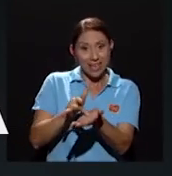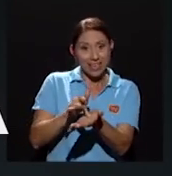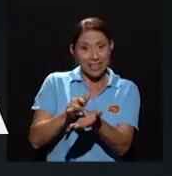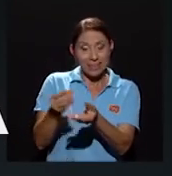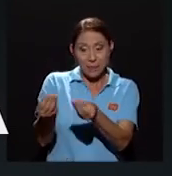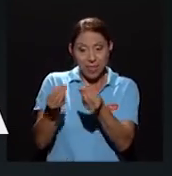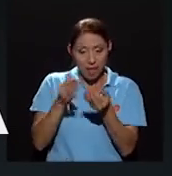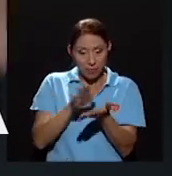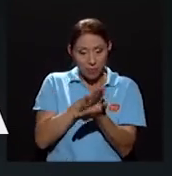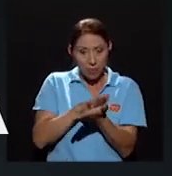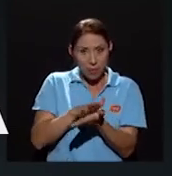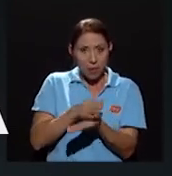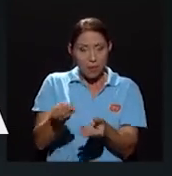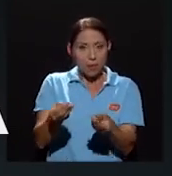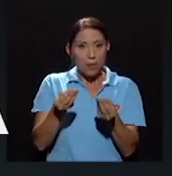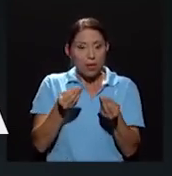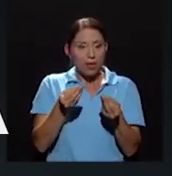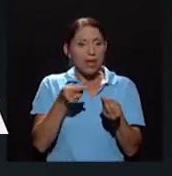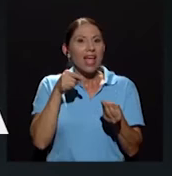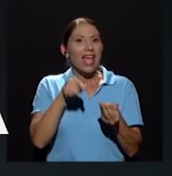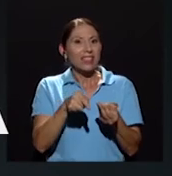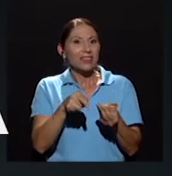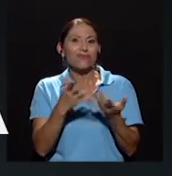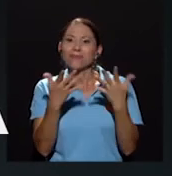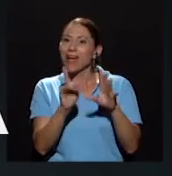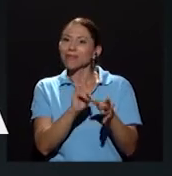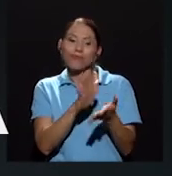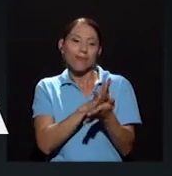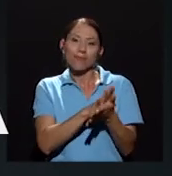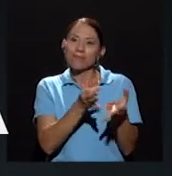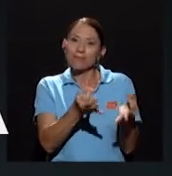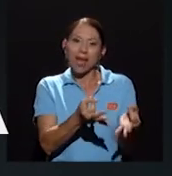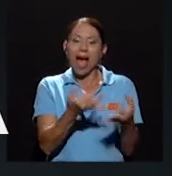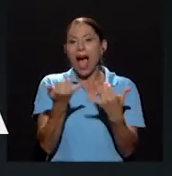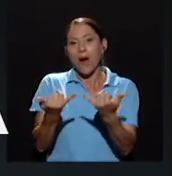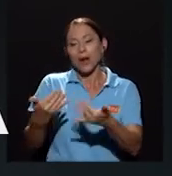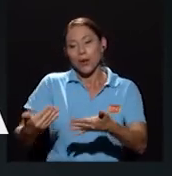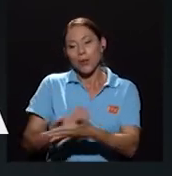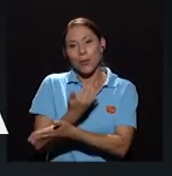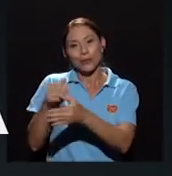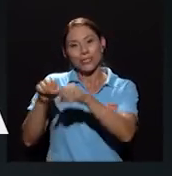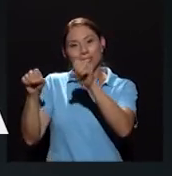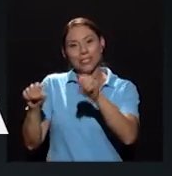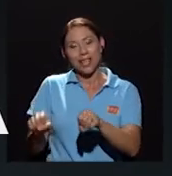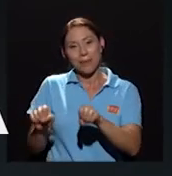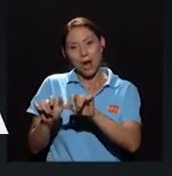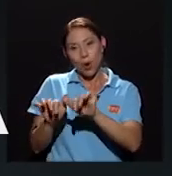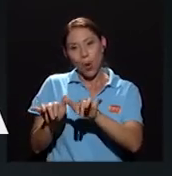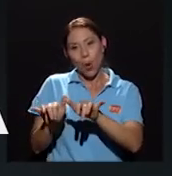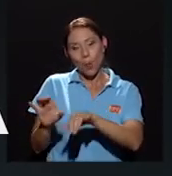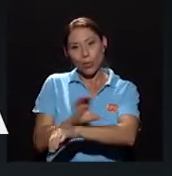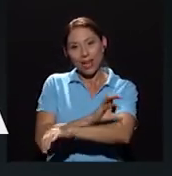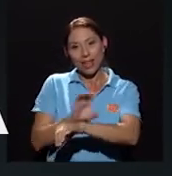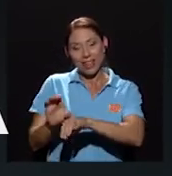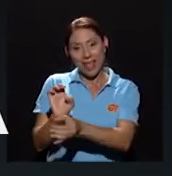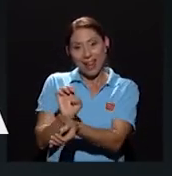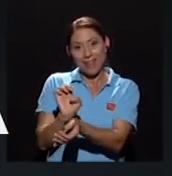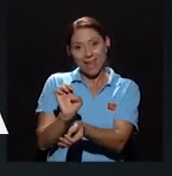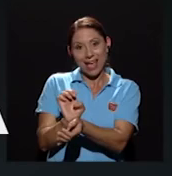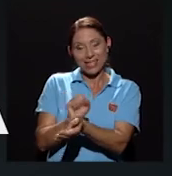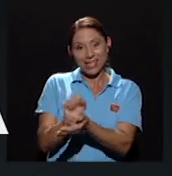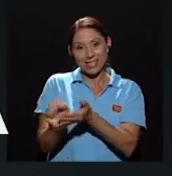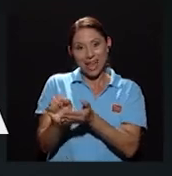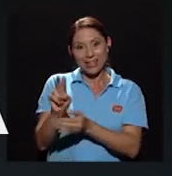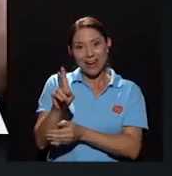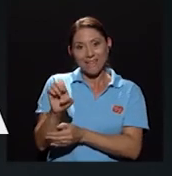fueron hechas por el nuevo sistema computarizado del ebais de san rafael de heredia de suerte que